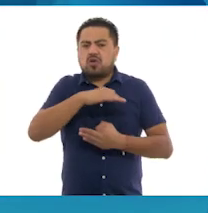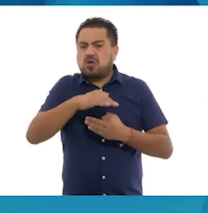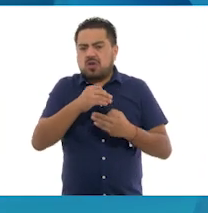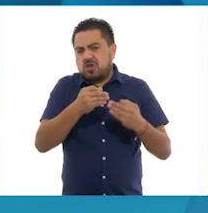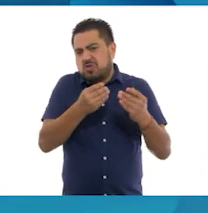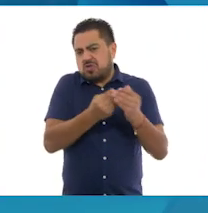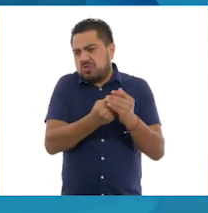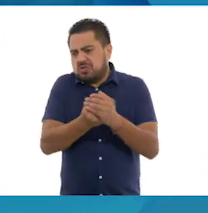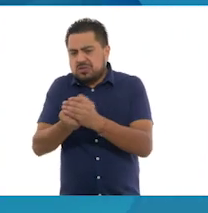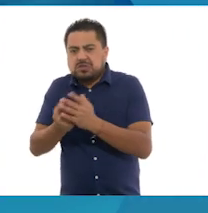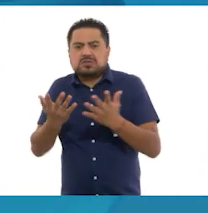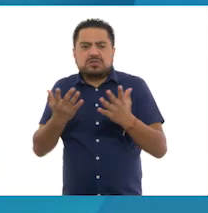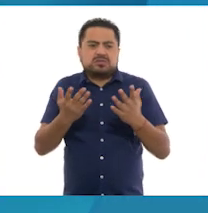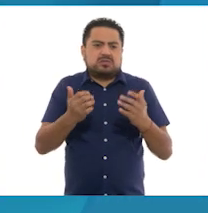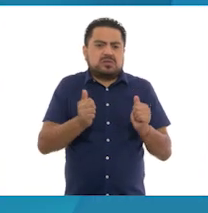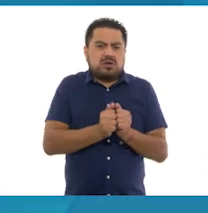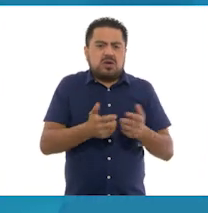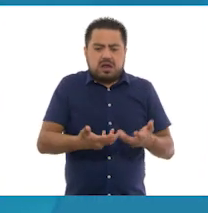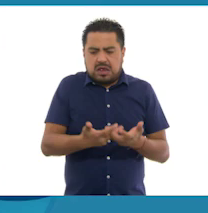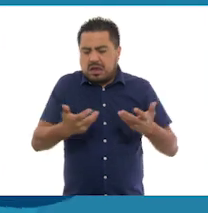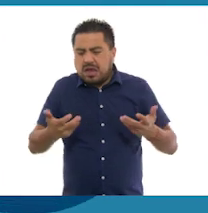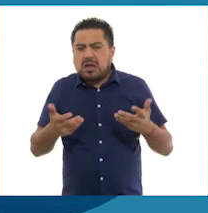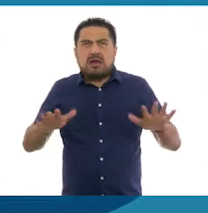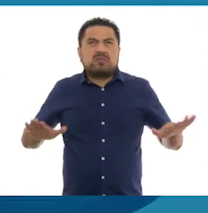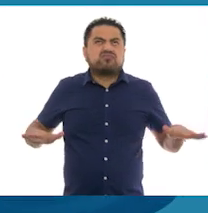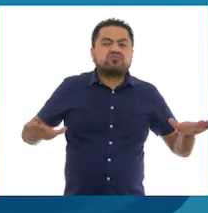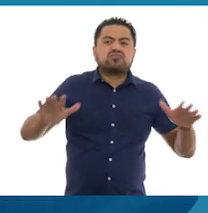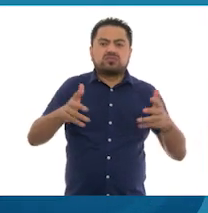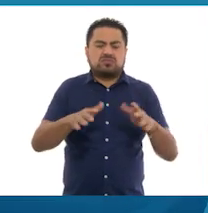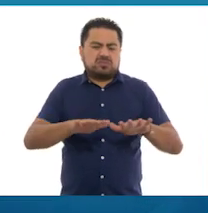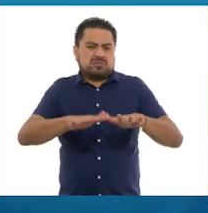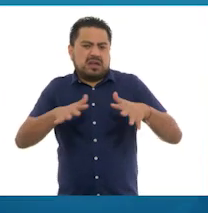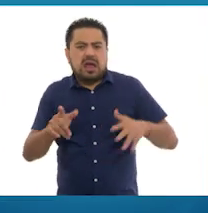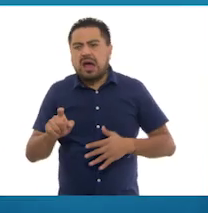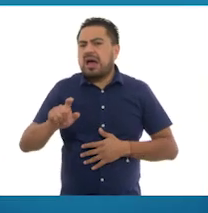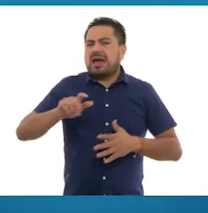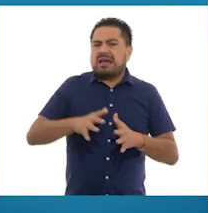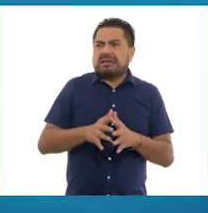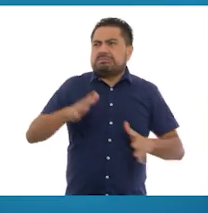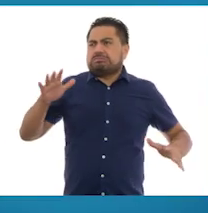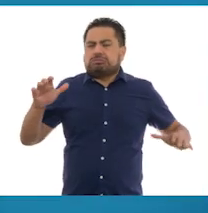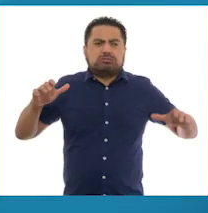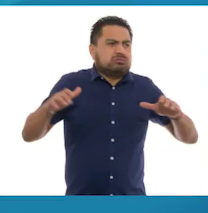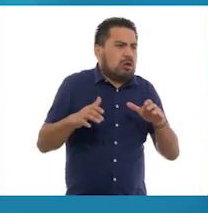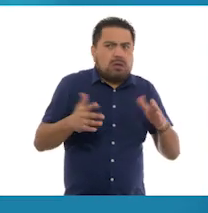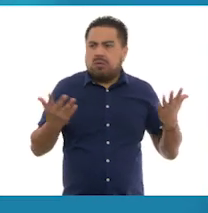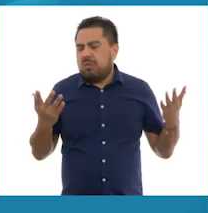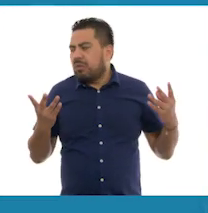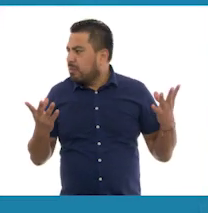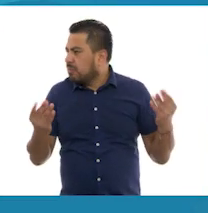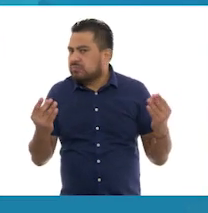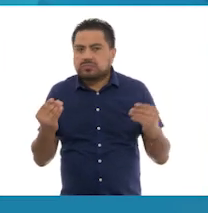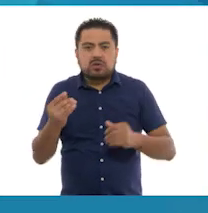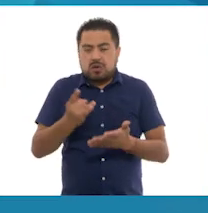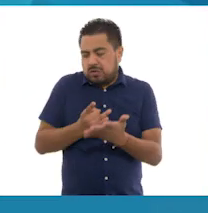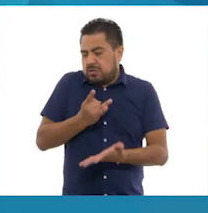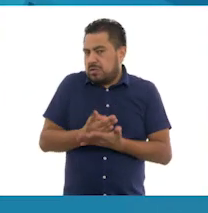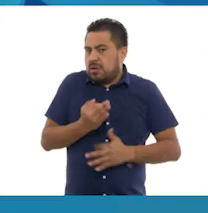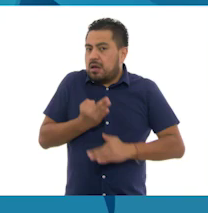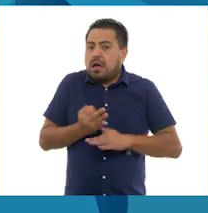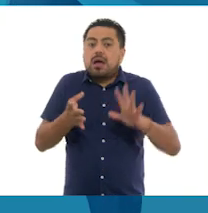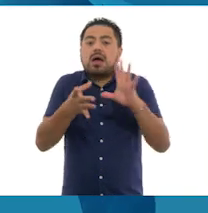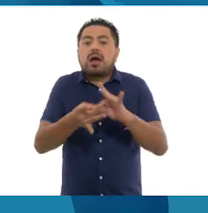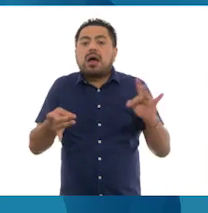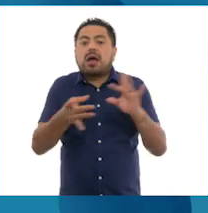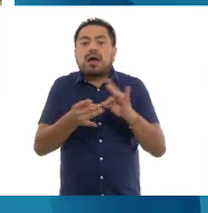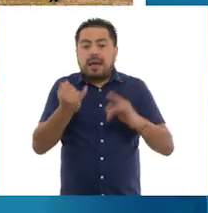tamaños. Dinosaurios terrestres, acuáticos, voladores, carnívoros, herbívoros, grandes, pequeños. Uy, mira, solo con mencionarlo vienen a